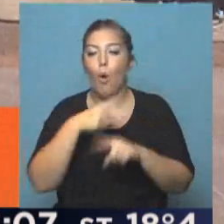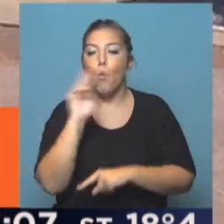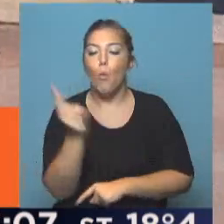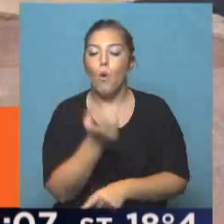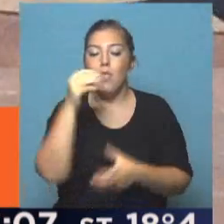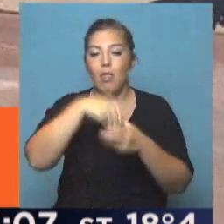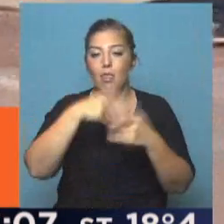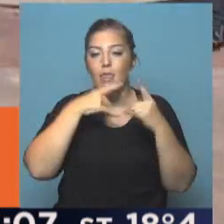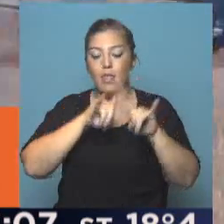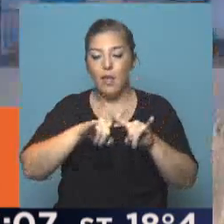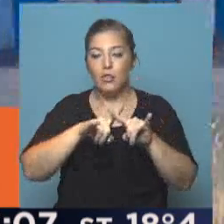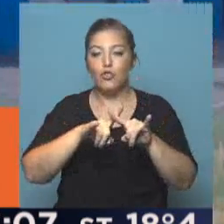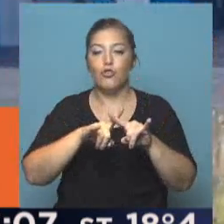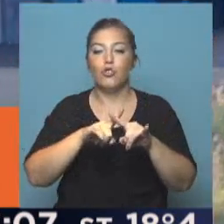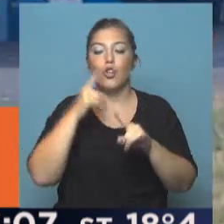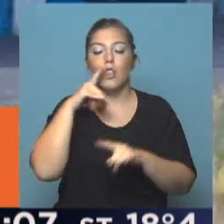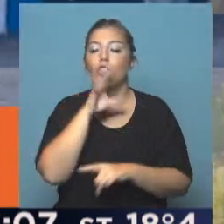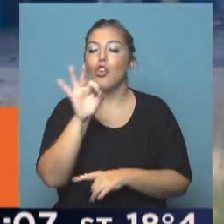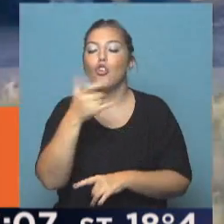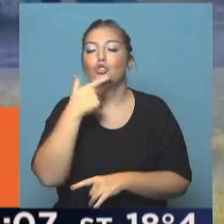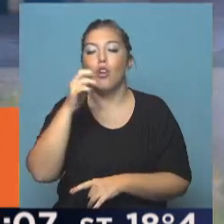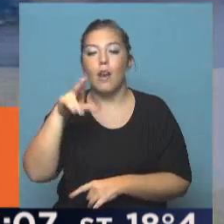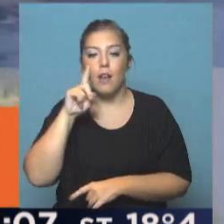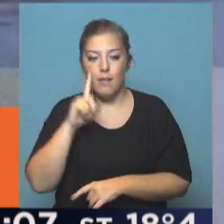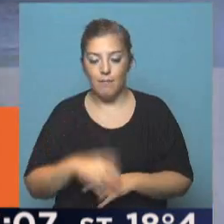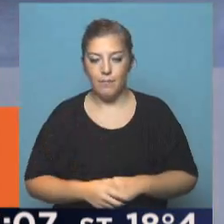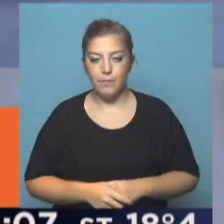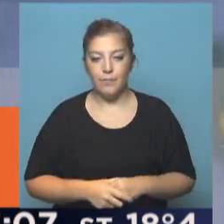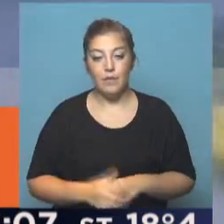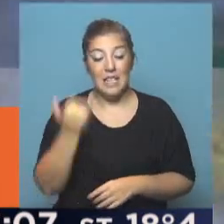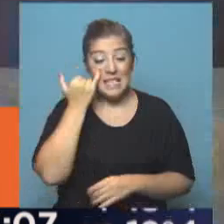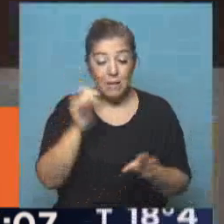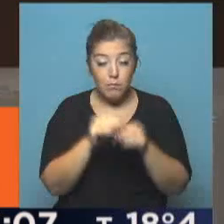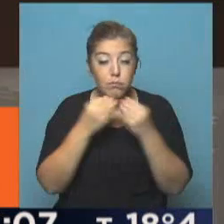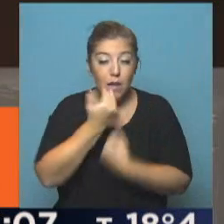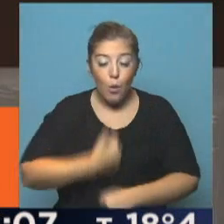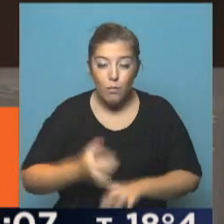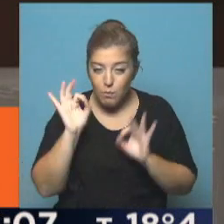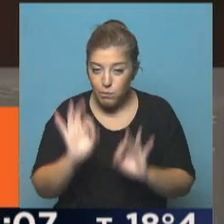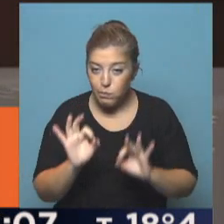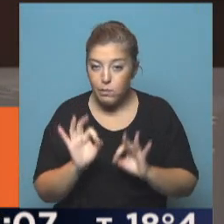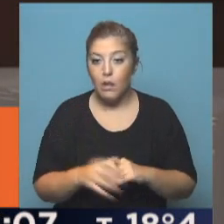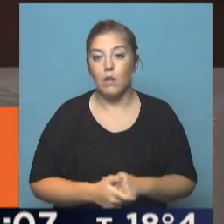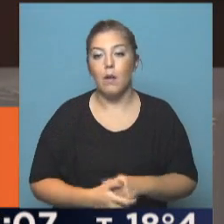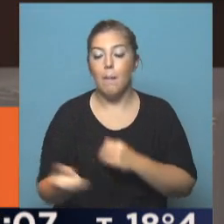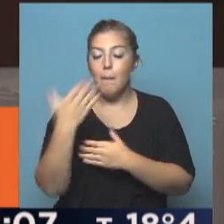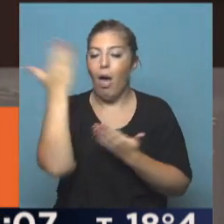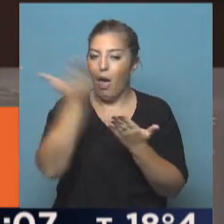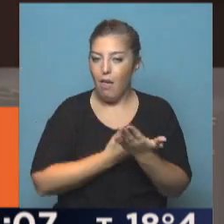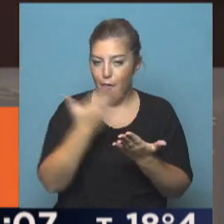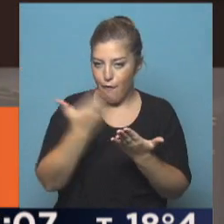muertes ocurridas durante el show del Indio Solari. Ya tenemos el resultado de las autopsias, han llegado los